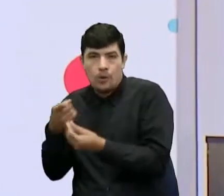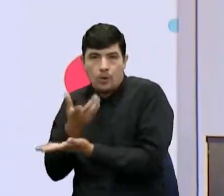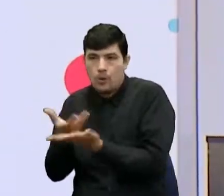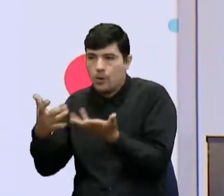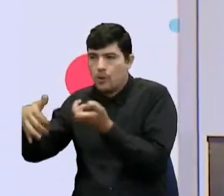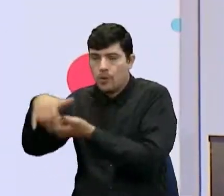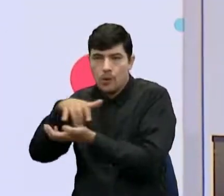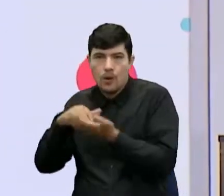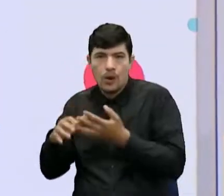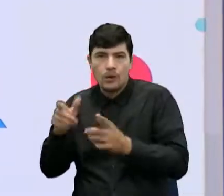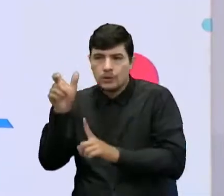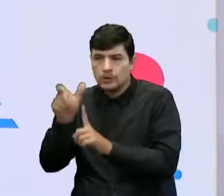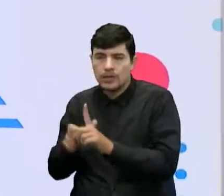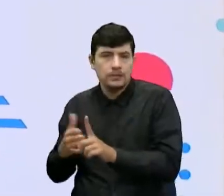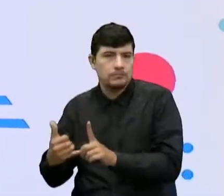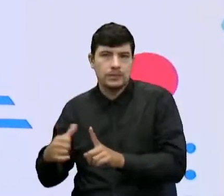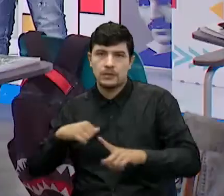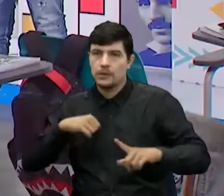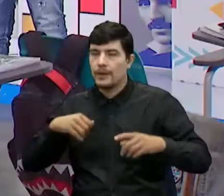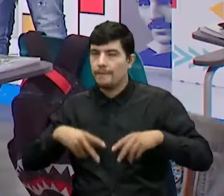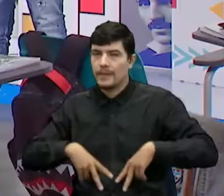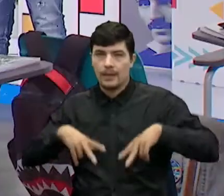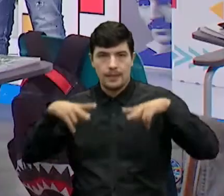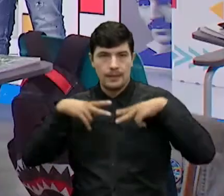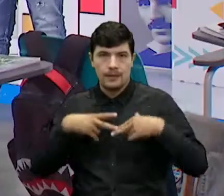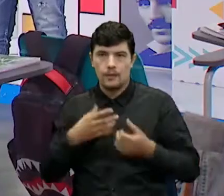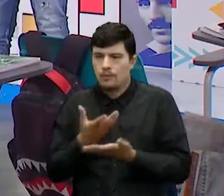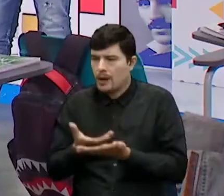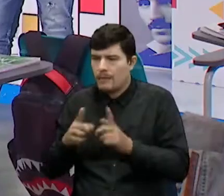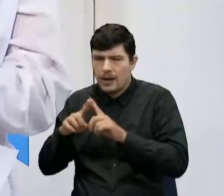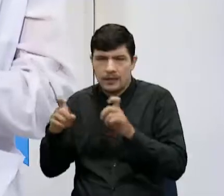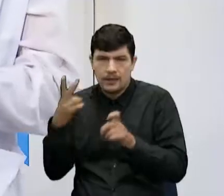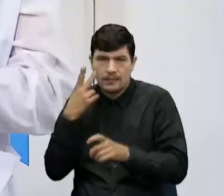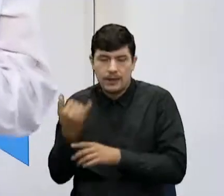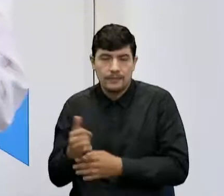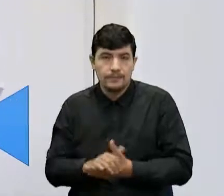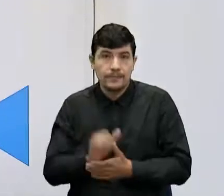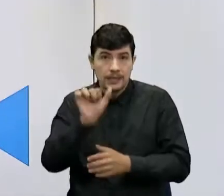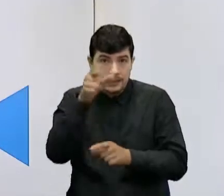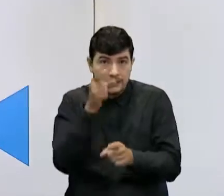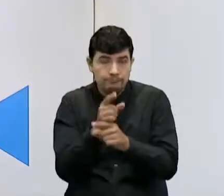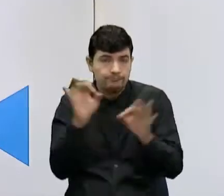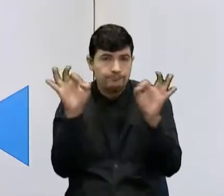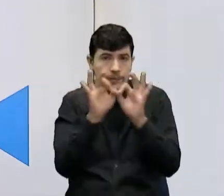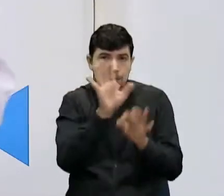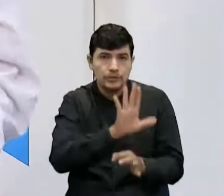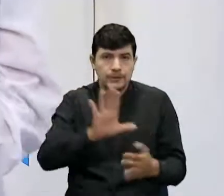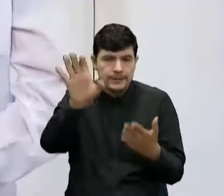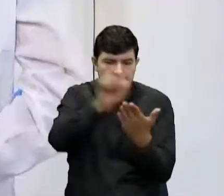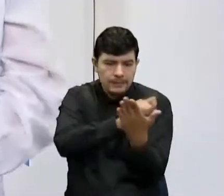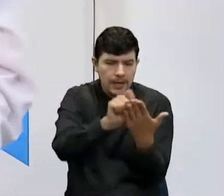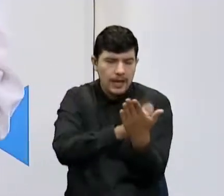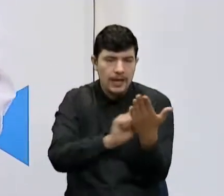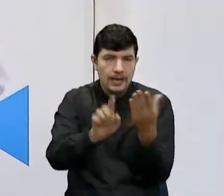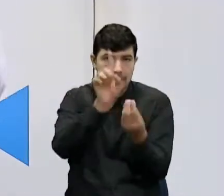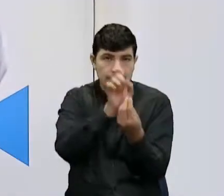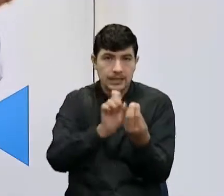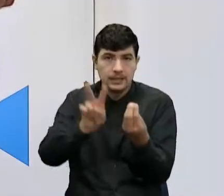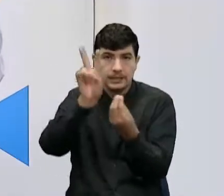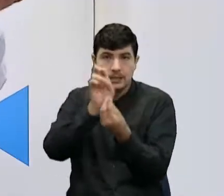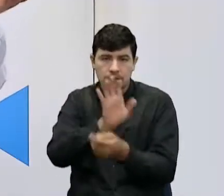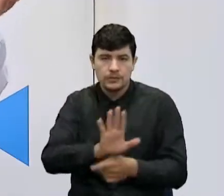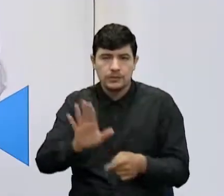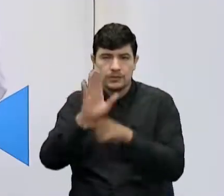Pare de contar Muy bien Muy sencillo para que ustedes lo apunten Y por supuesto los chicos de sexto y séptimo bachillerato